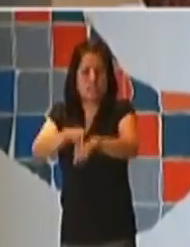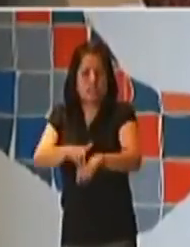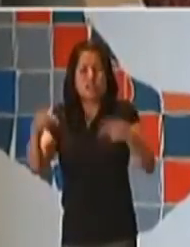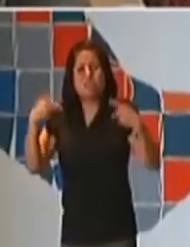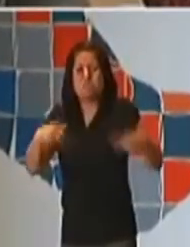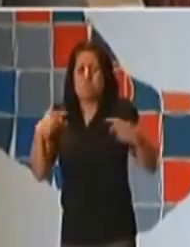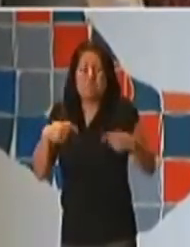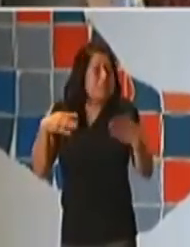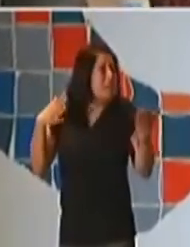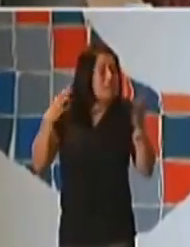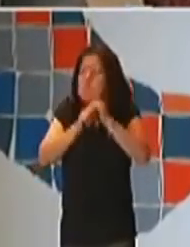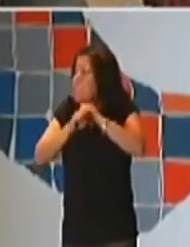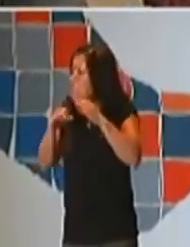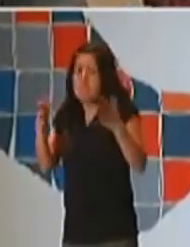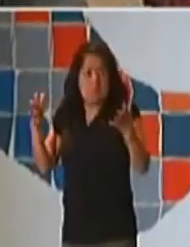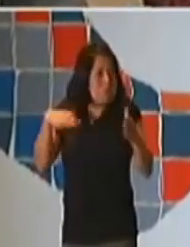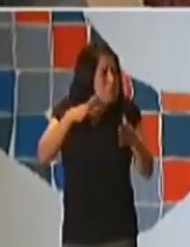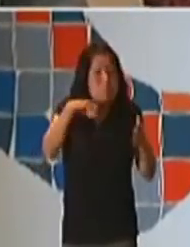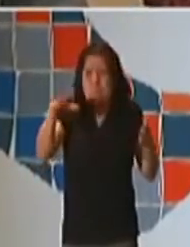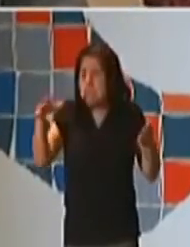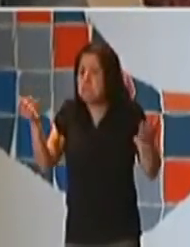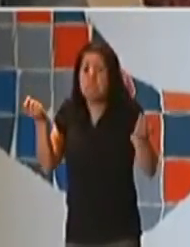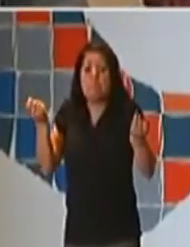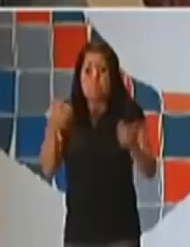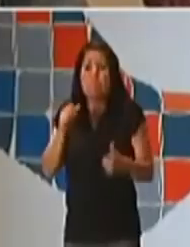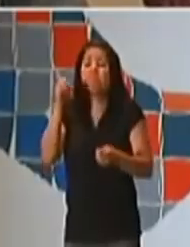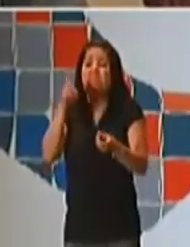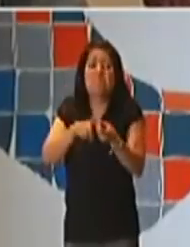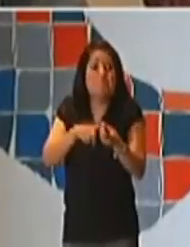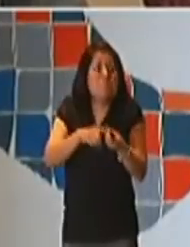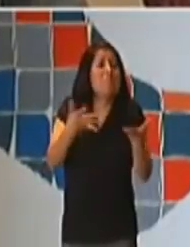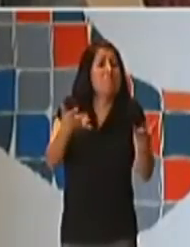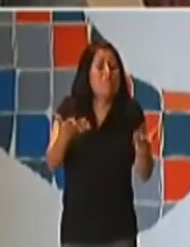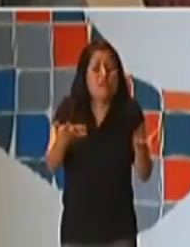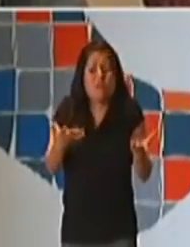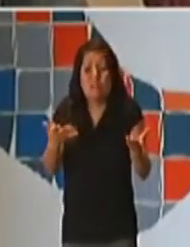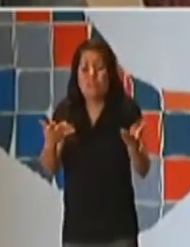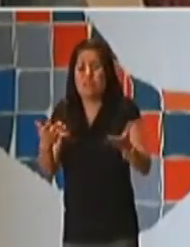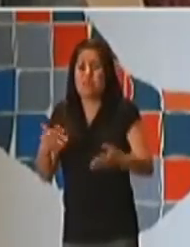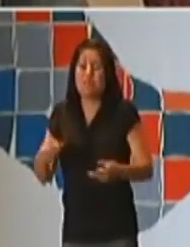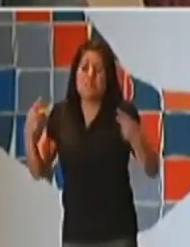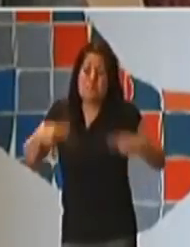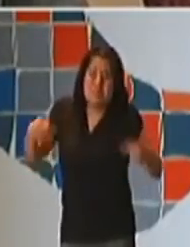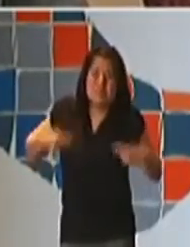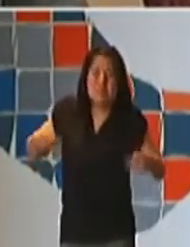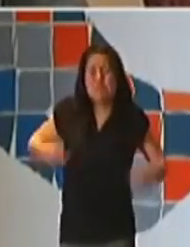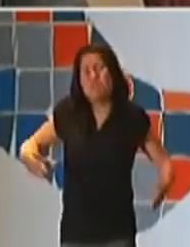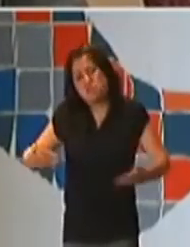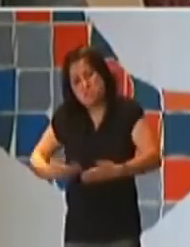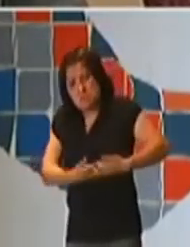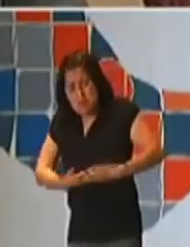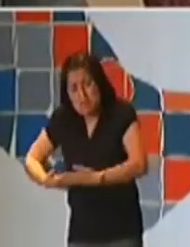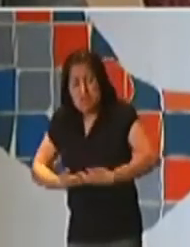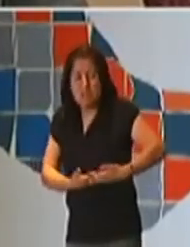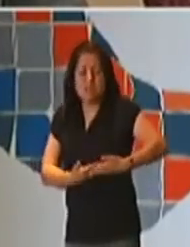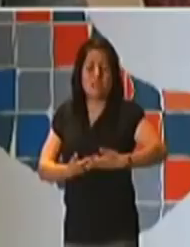nombre las mujeres y los hombres que el terror tragó los bebés que sono han sido botín